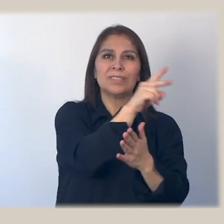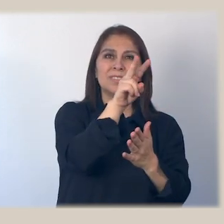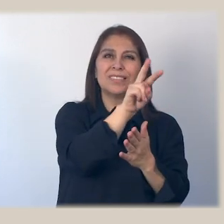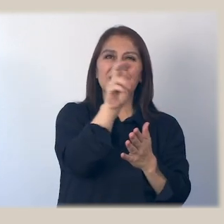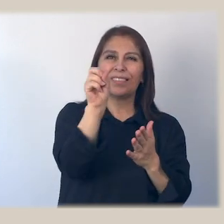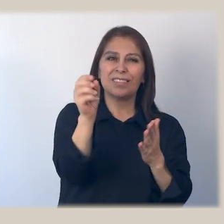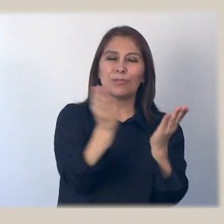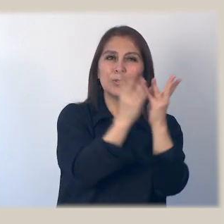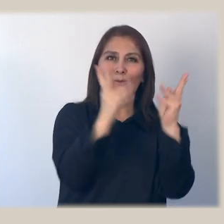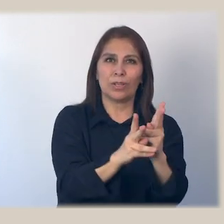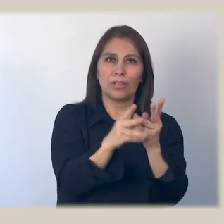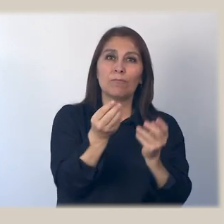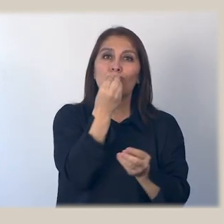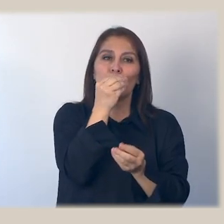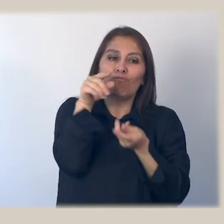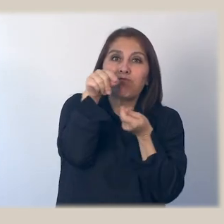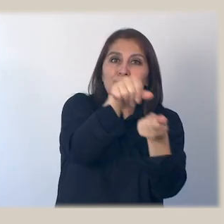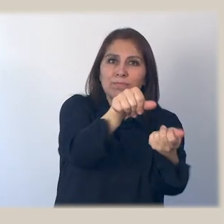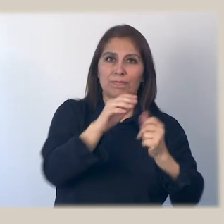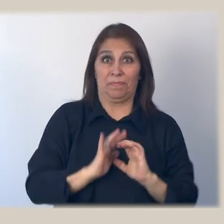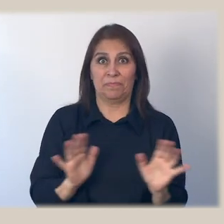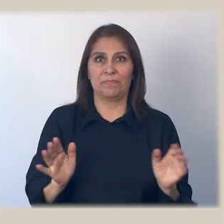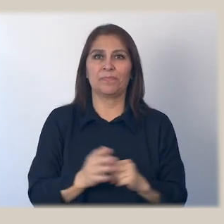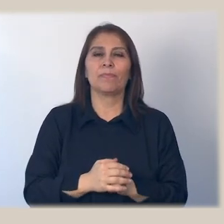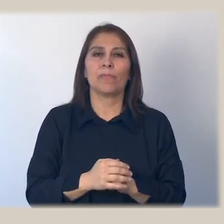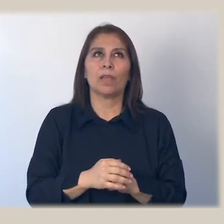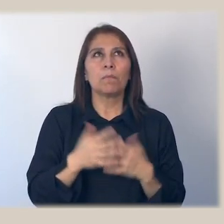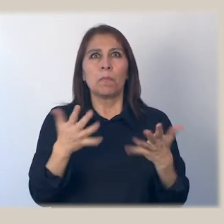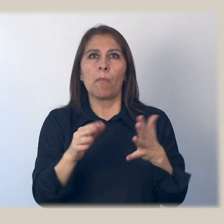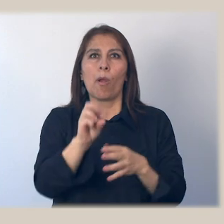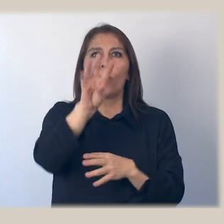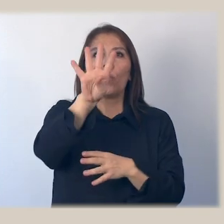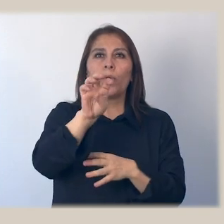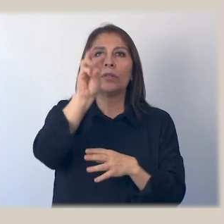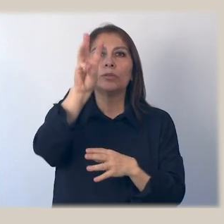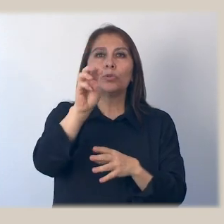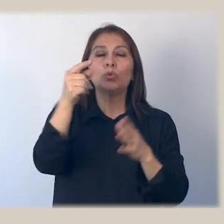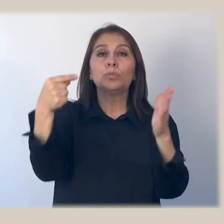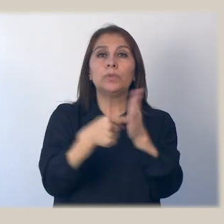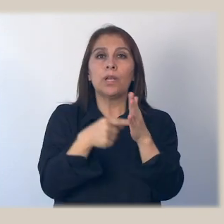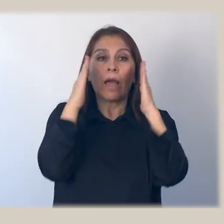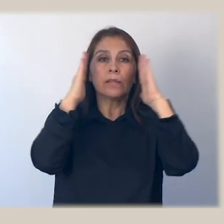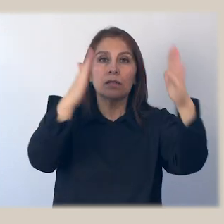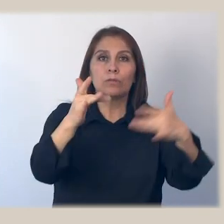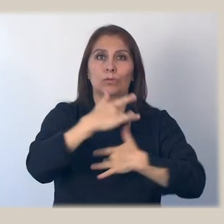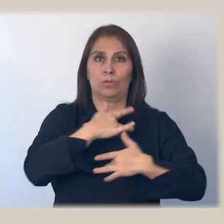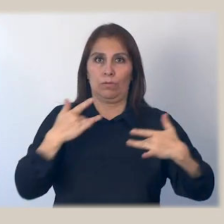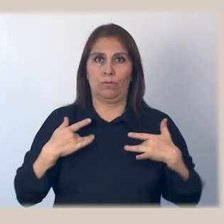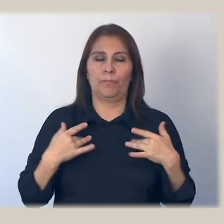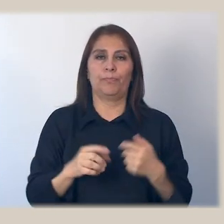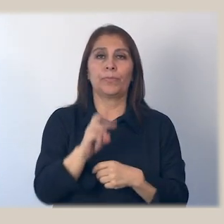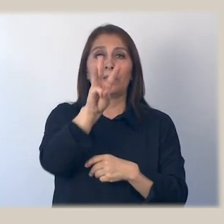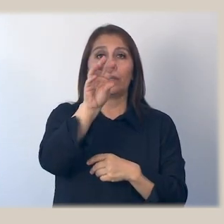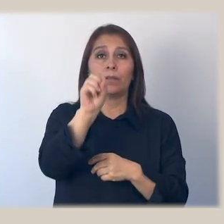2.700 estudiantes con alimentación subsidiada. Por otro lado, fueron casi 98.000 atenciones en el programa de